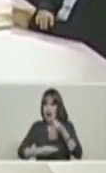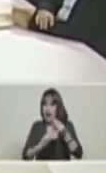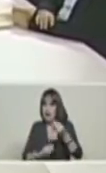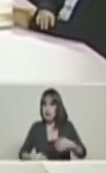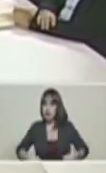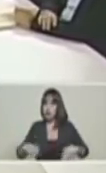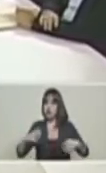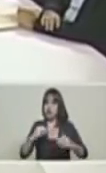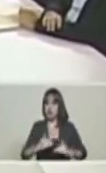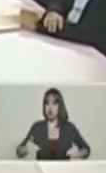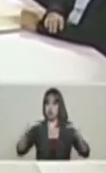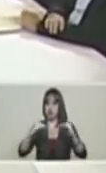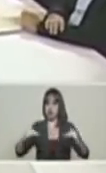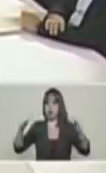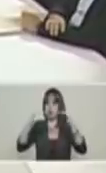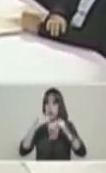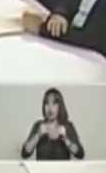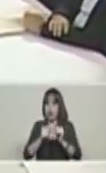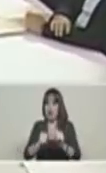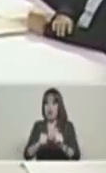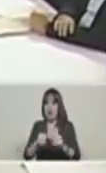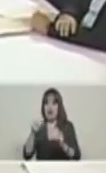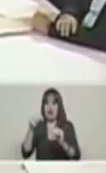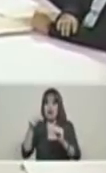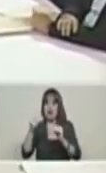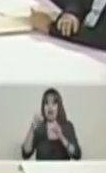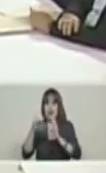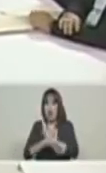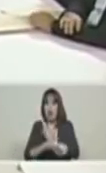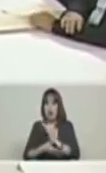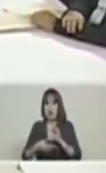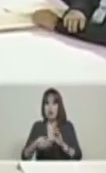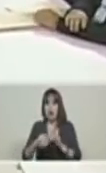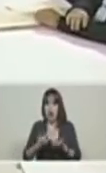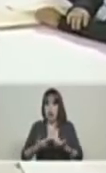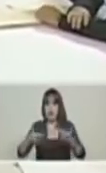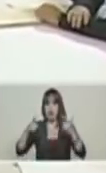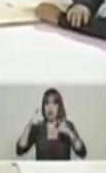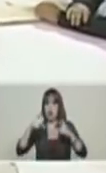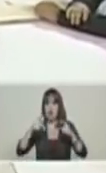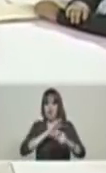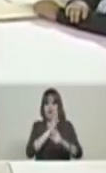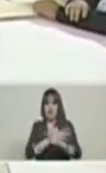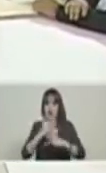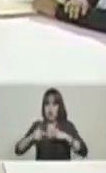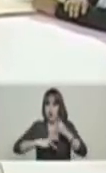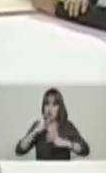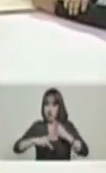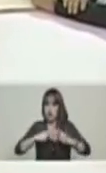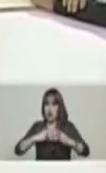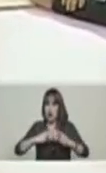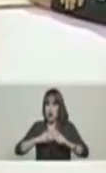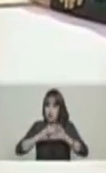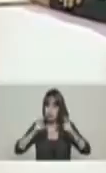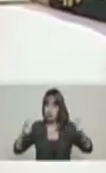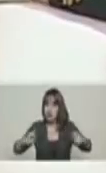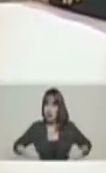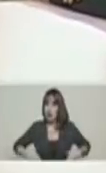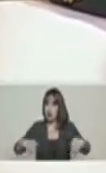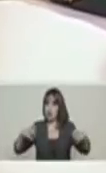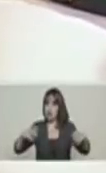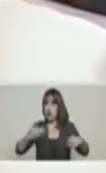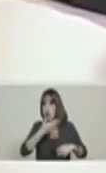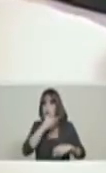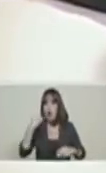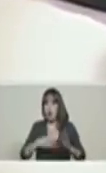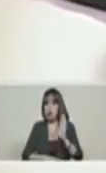hablando? De que en el socialismo, la liberación de las fuerzas productivas, la creación de riqueza y el